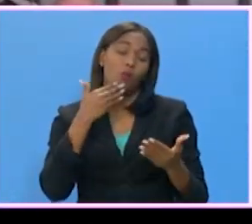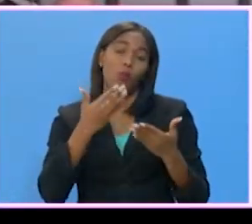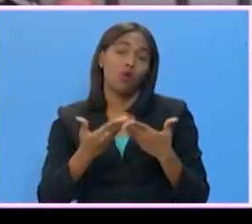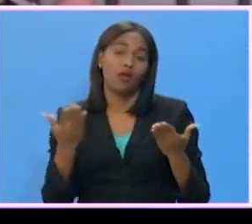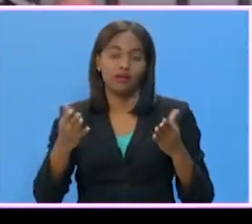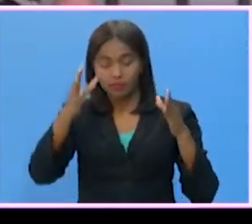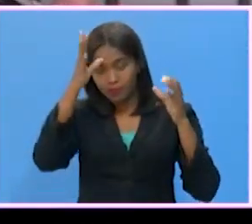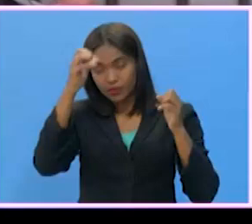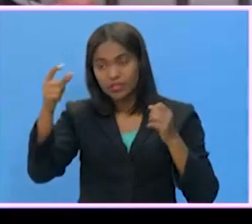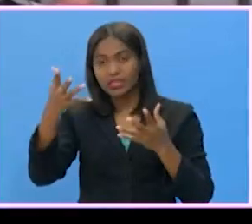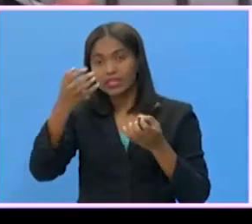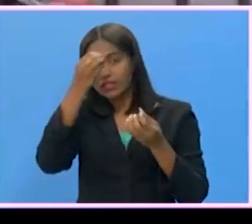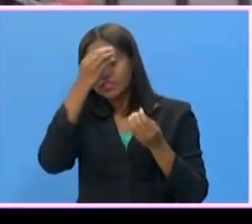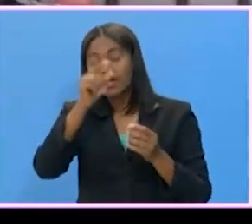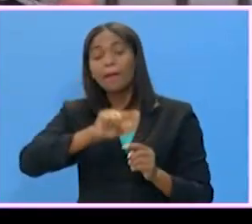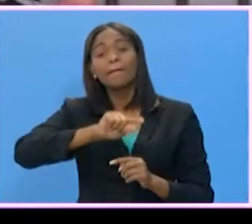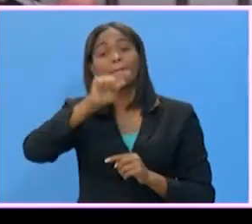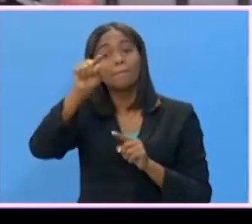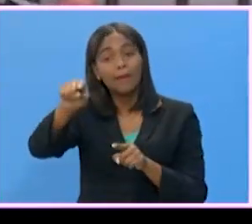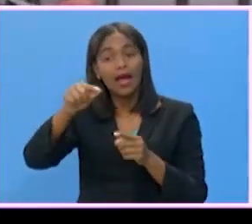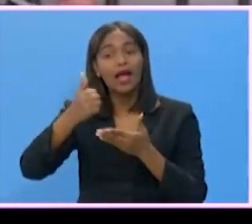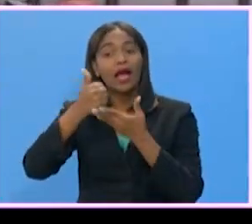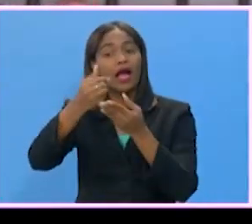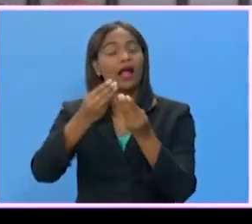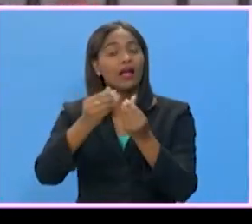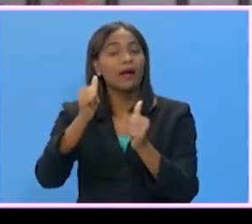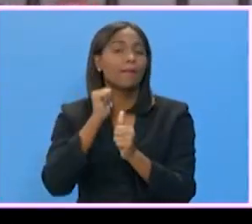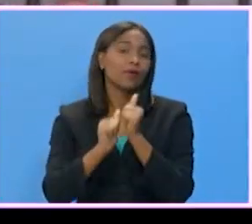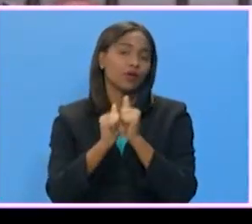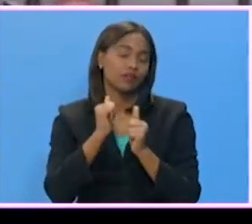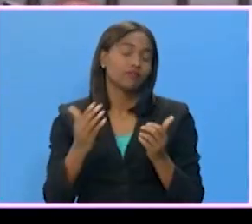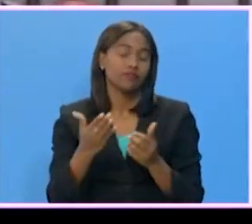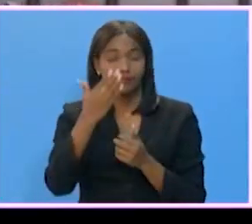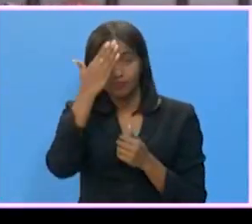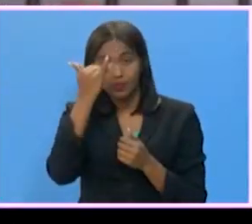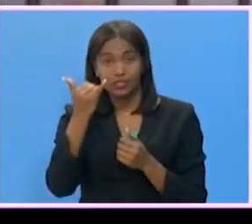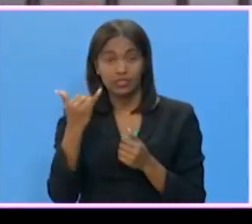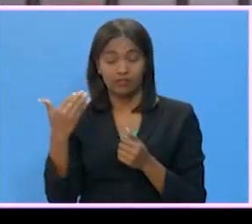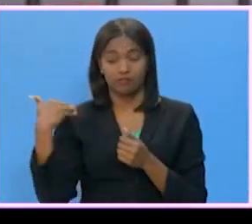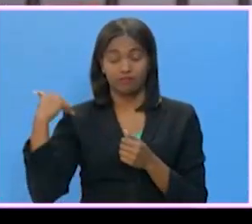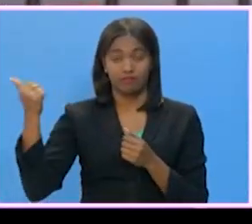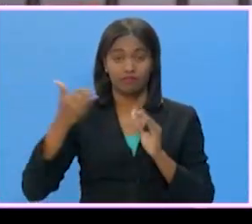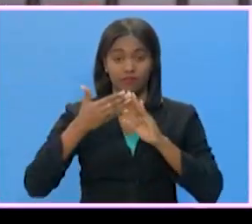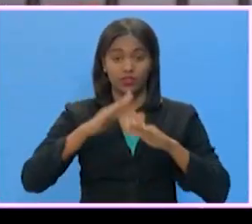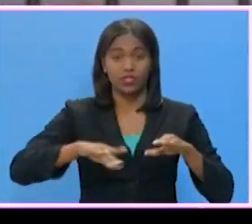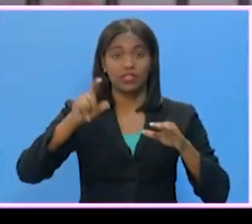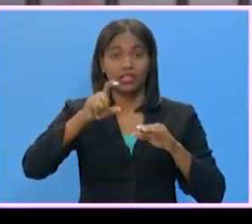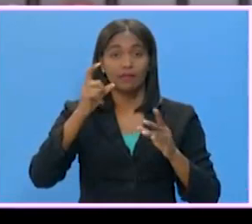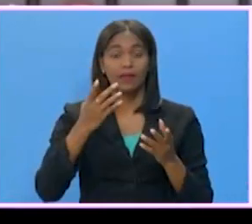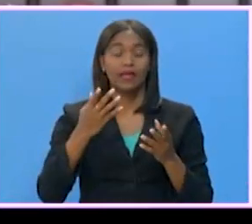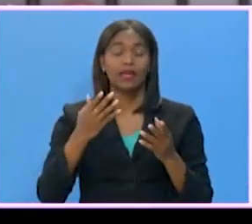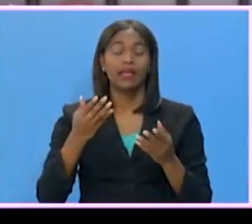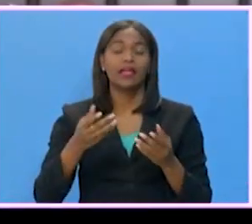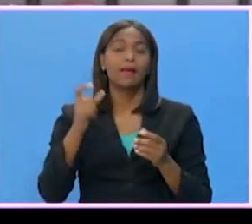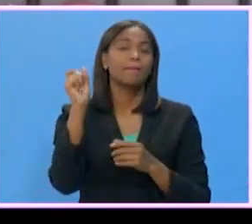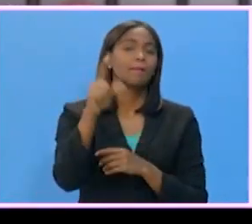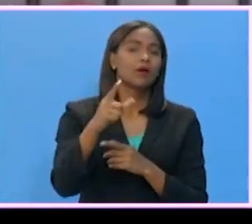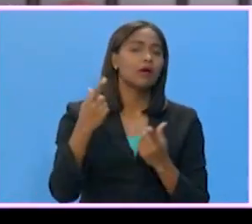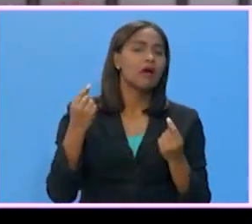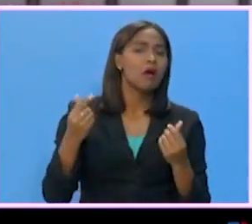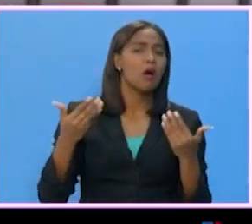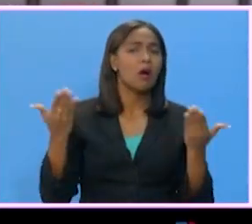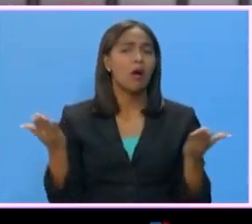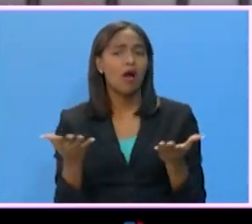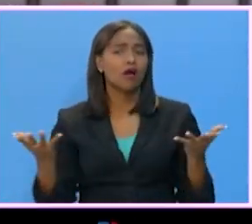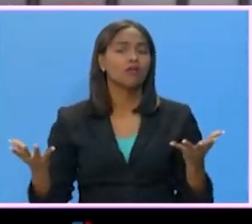El presidente lo que le está diciendo, vayan y resuelvan, porque los líderes hay que interpretarlos, no se le pregunta, presidente, ¿qué vamos a hacer?